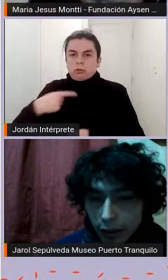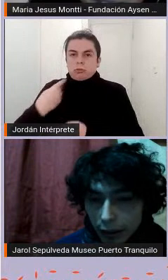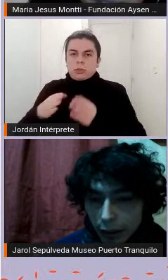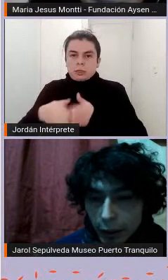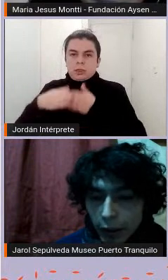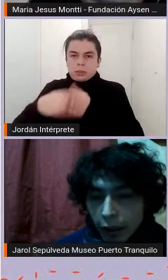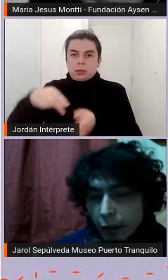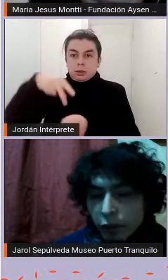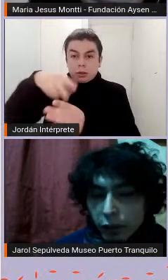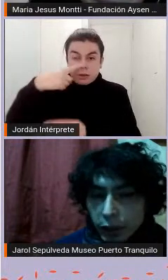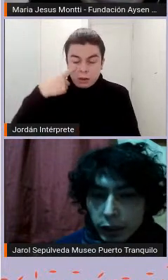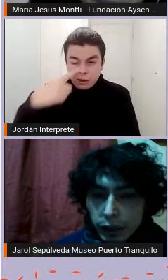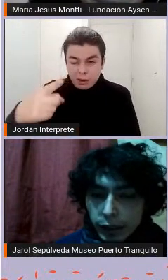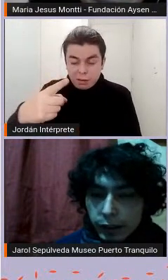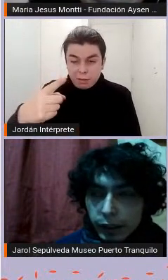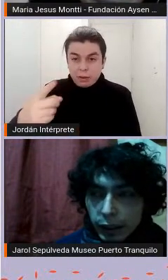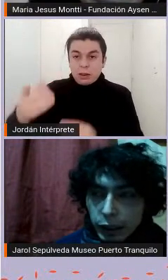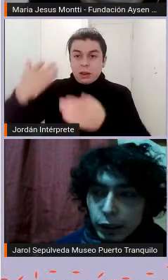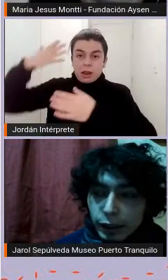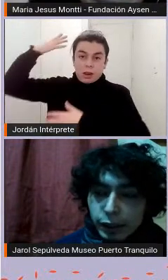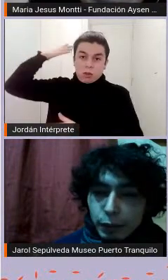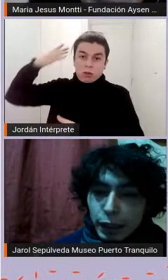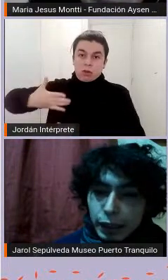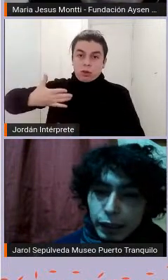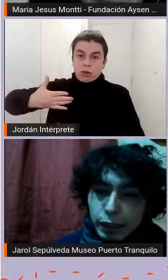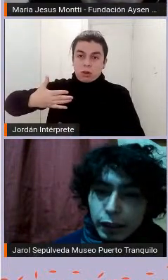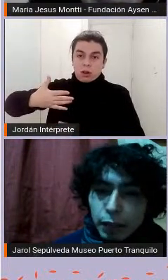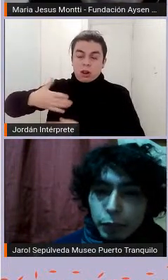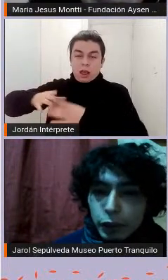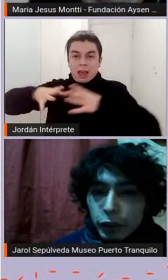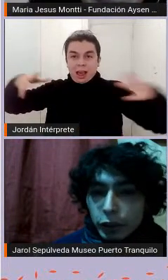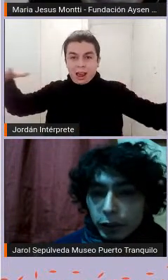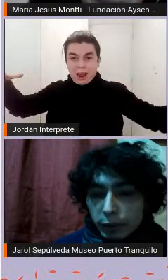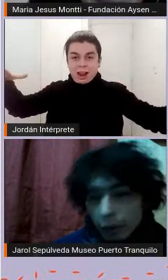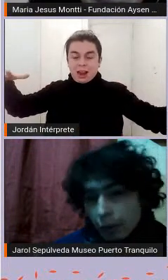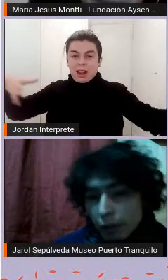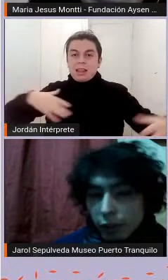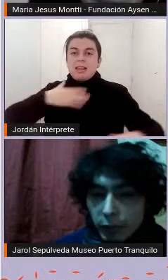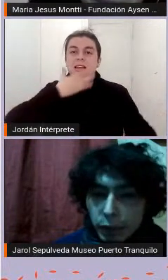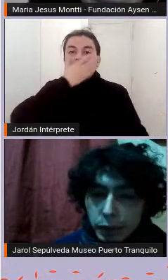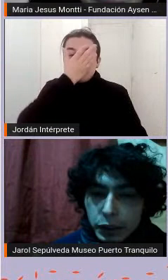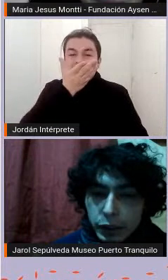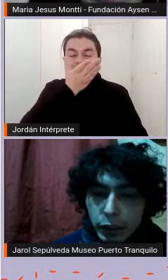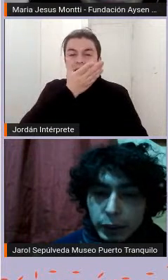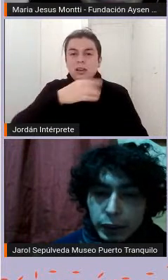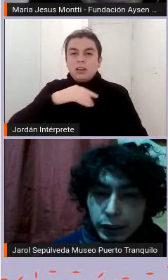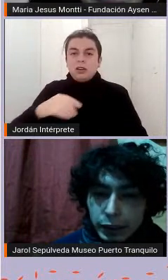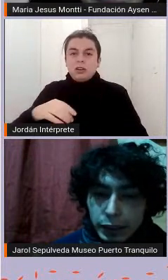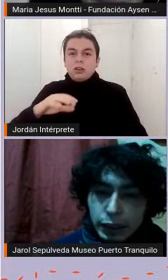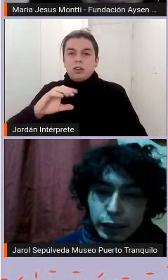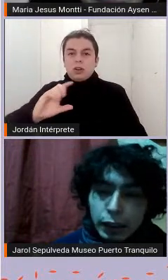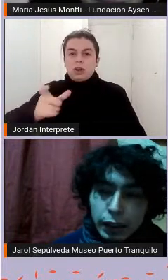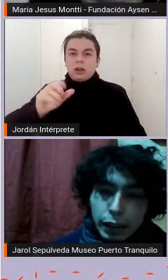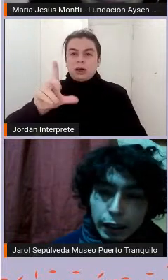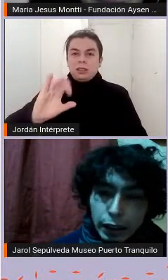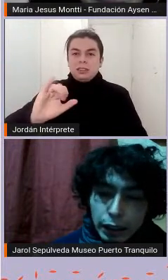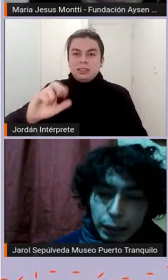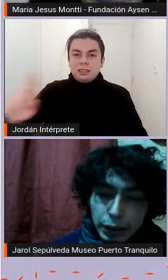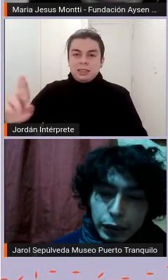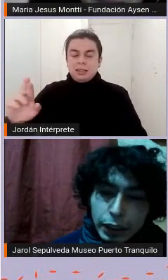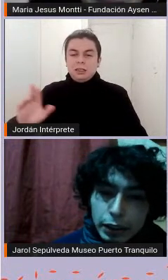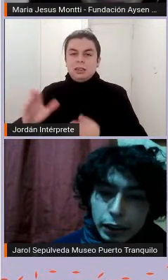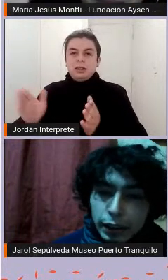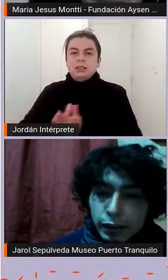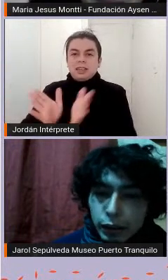Quintín, que cabe mencionar que es la lengua glaciar más grande de Campo Hielo Norte. Y de paso también aprovecho de comentar que Chile, en